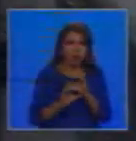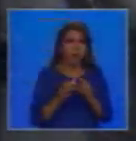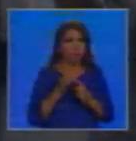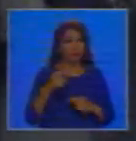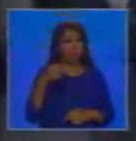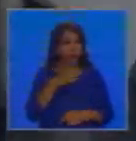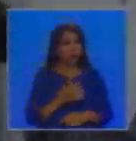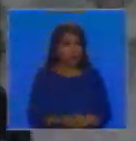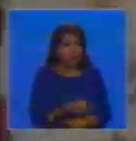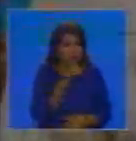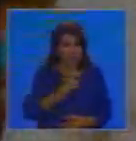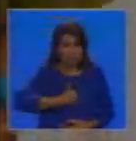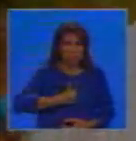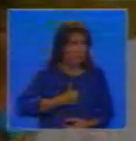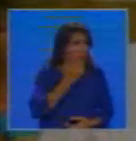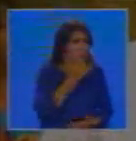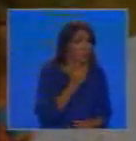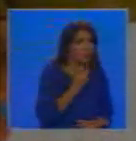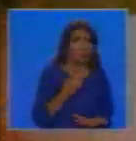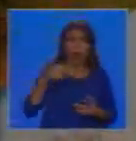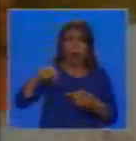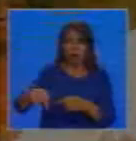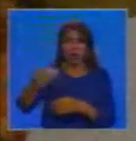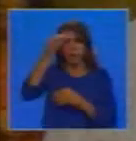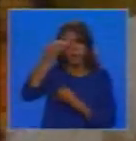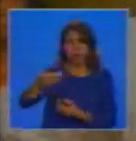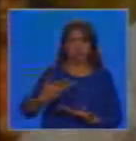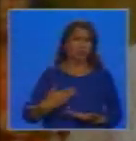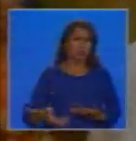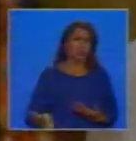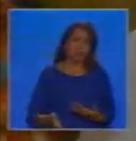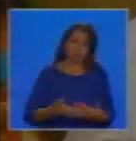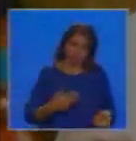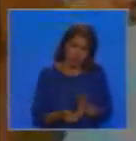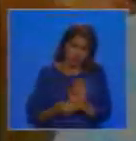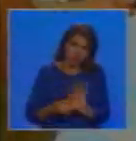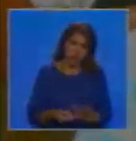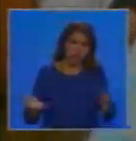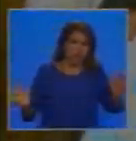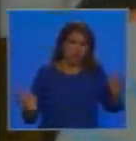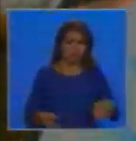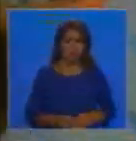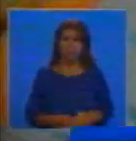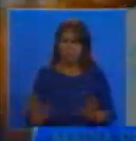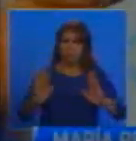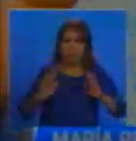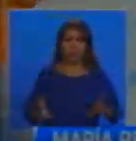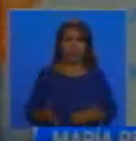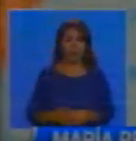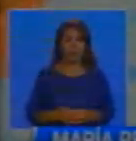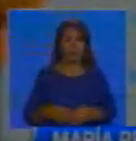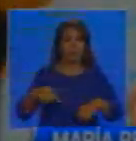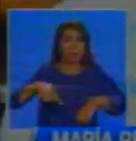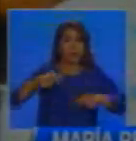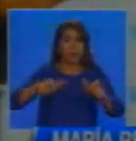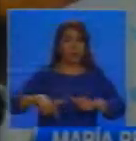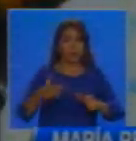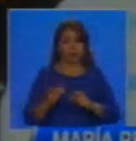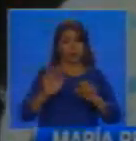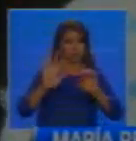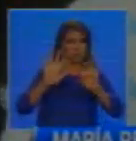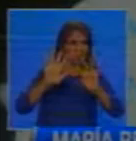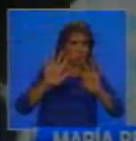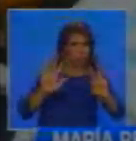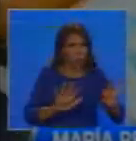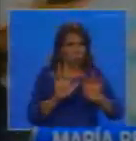Mire, mire. No me importa enseñarlo, pero aquí no nos atienden bien. El paciente tiene aquí 8 o 9 días y la misma sábana y